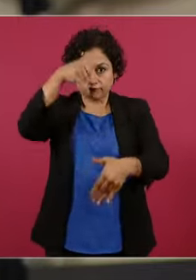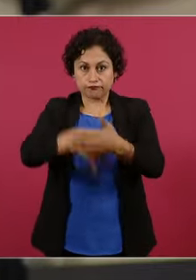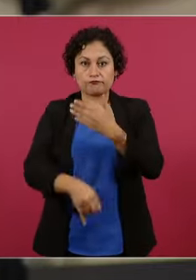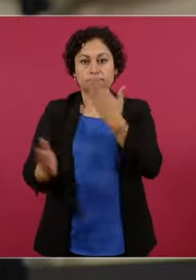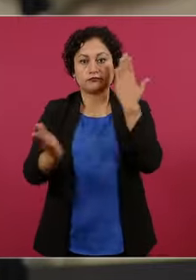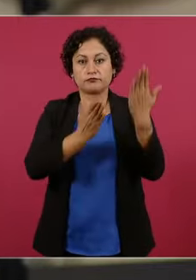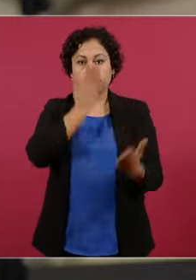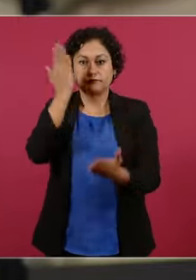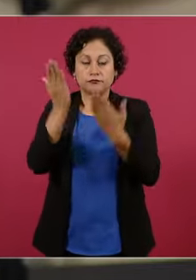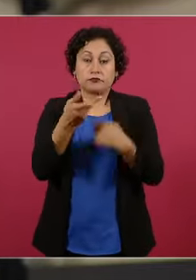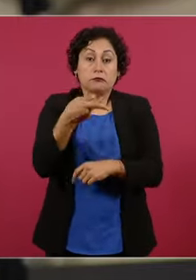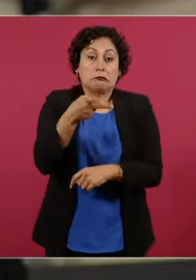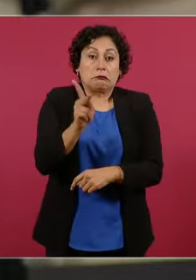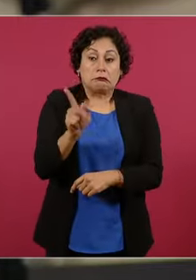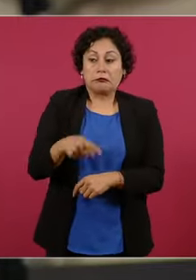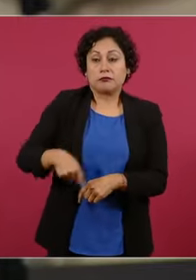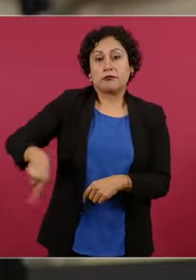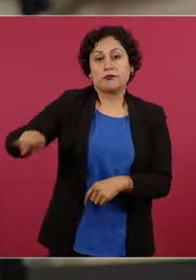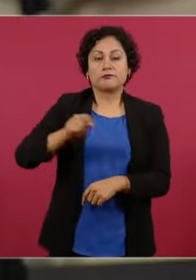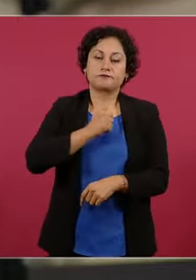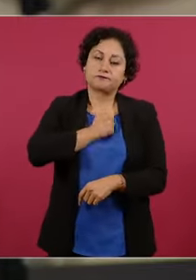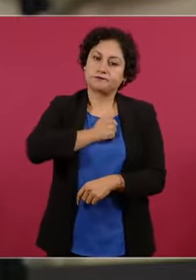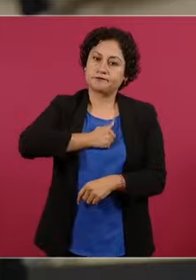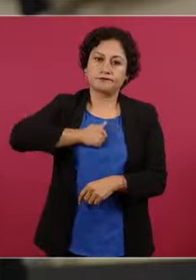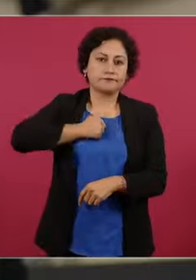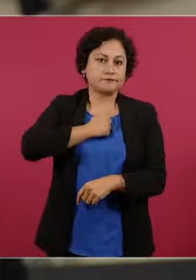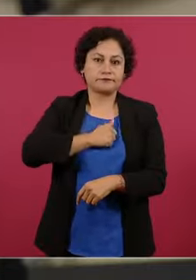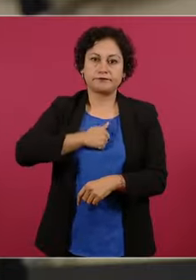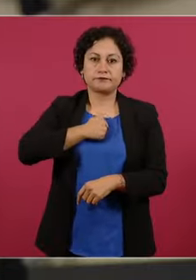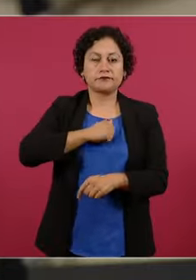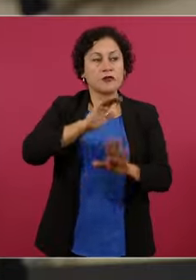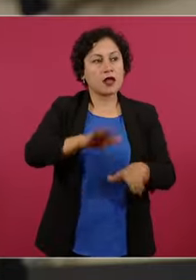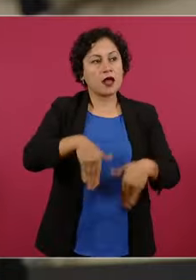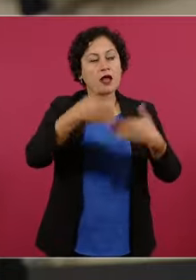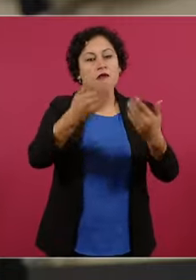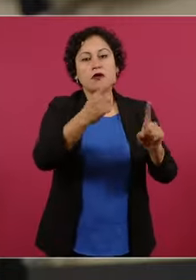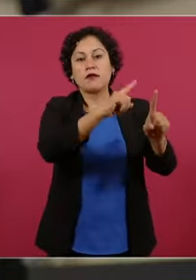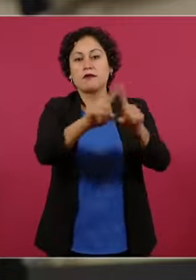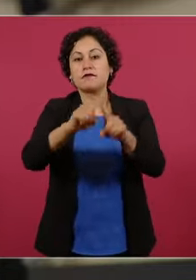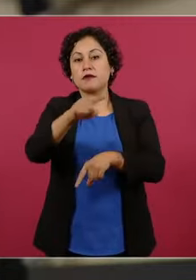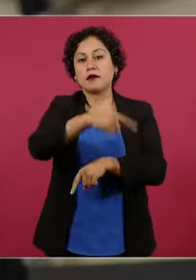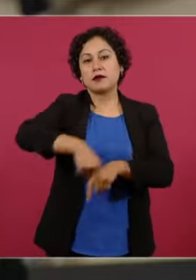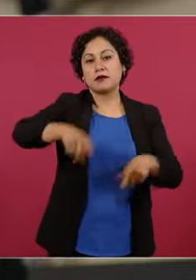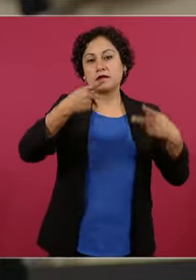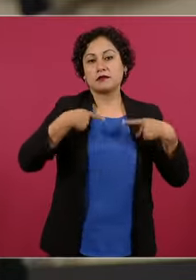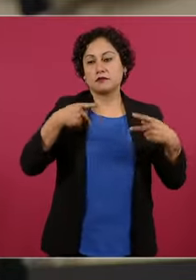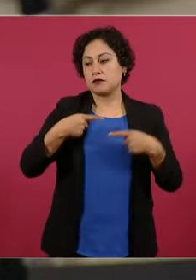lamentablemente todos ellos son impedidos por autoridades para que puedan ejercer